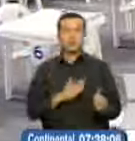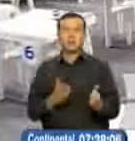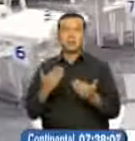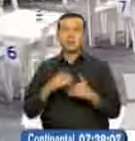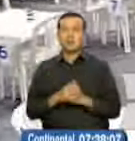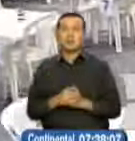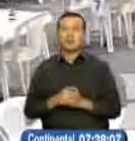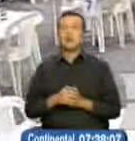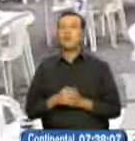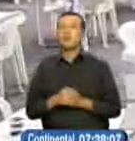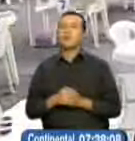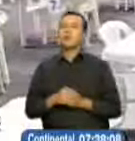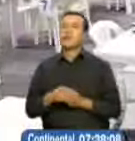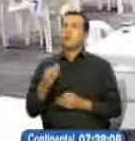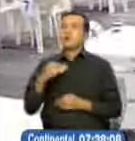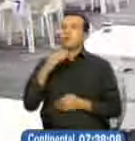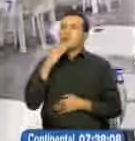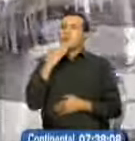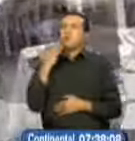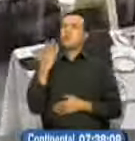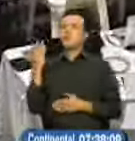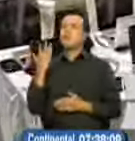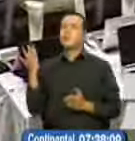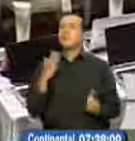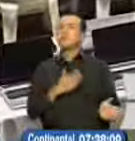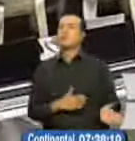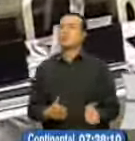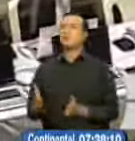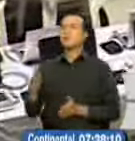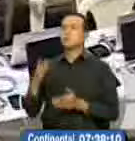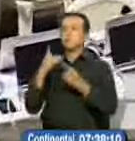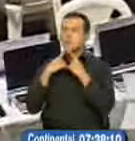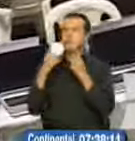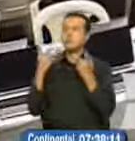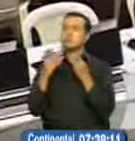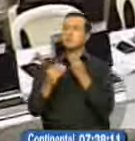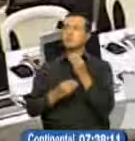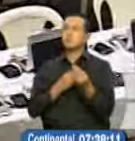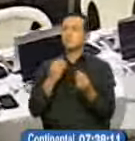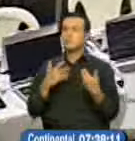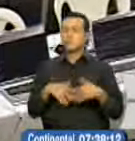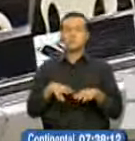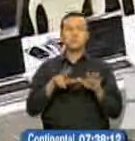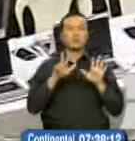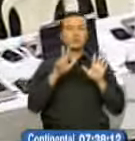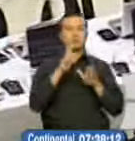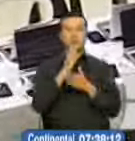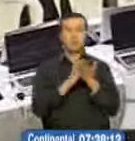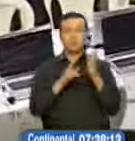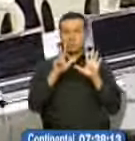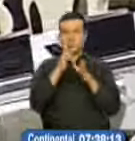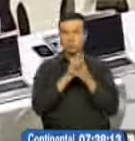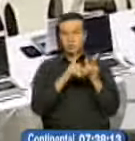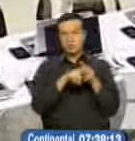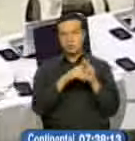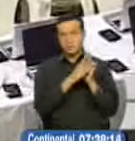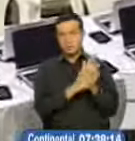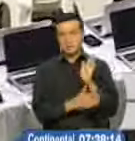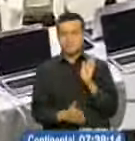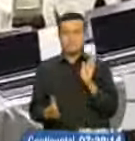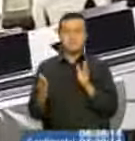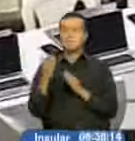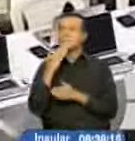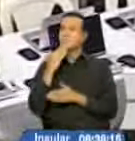venido disponiendo ya el desarrollo de esta audiencia pública, como se ha mencionado, a partir de las 8:30, como está previsto, se